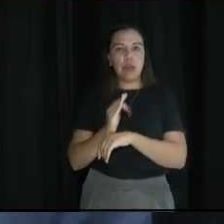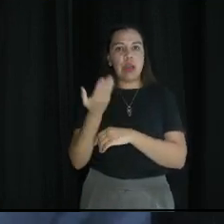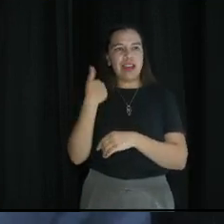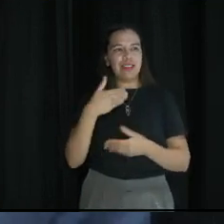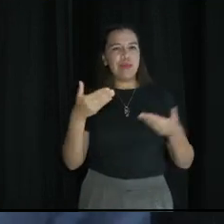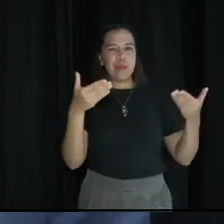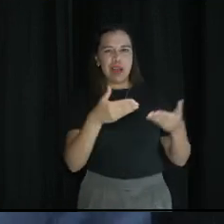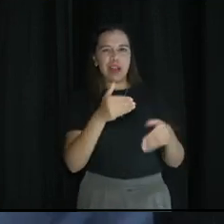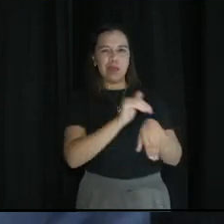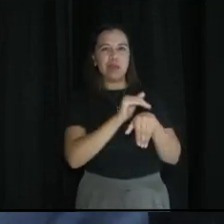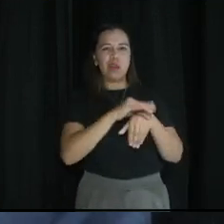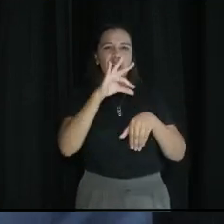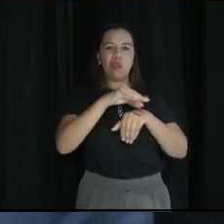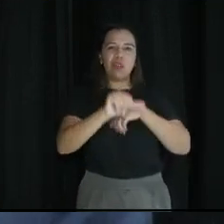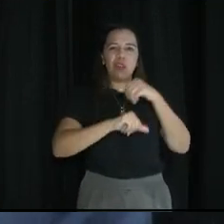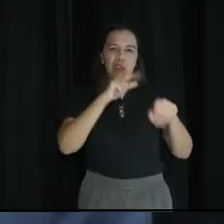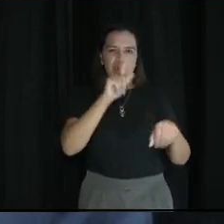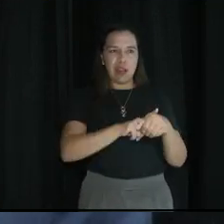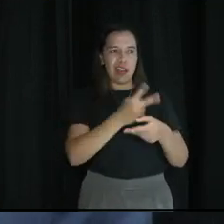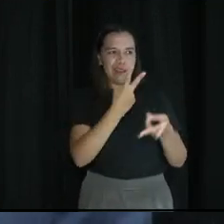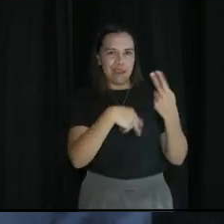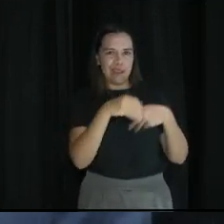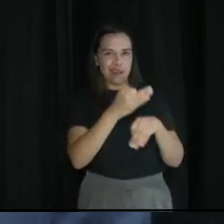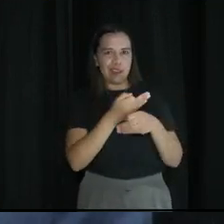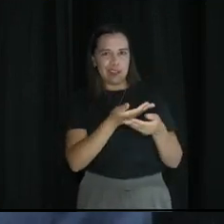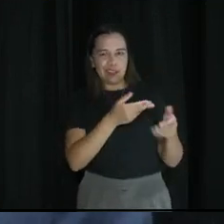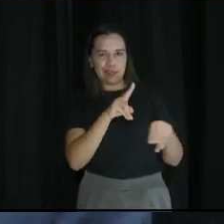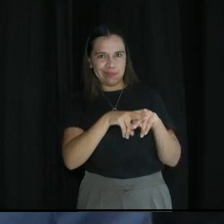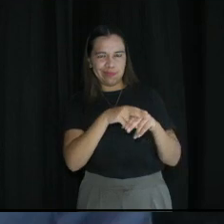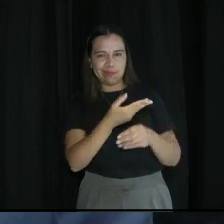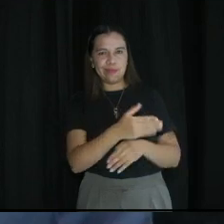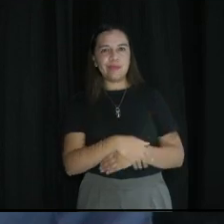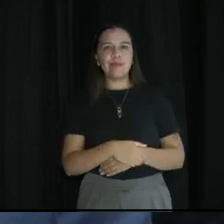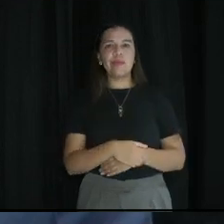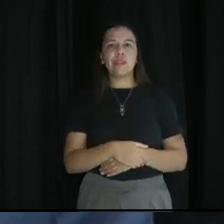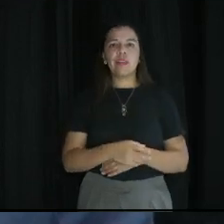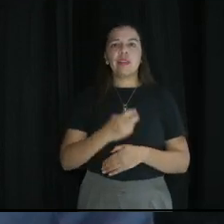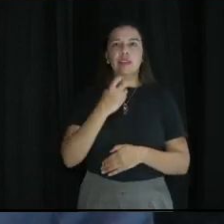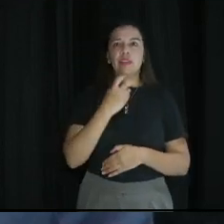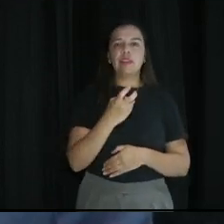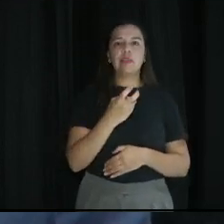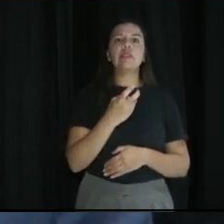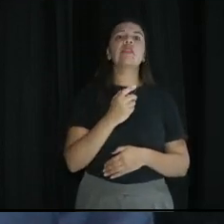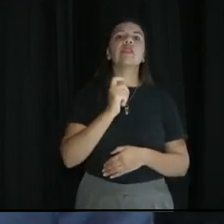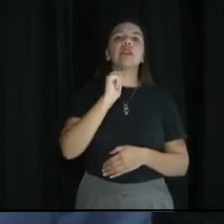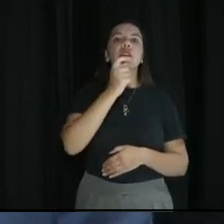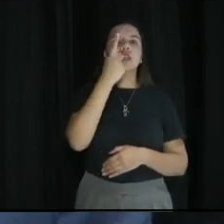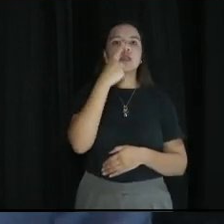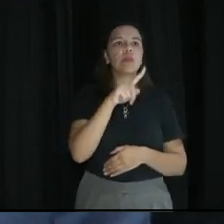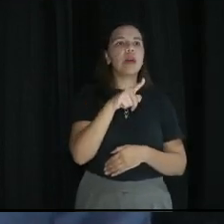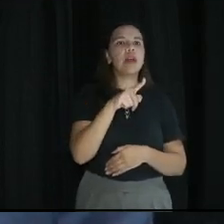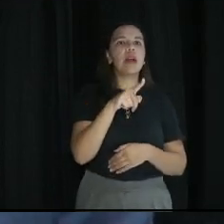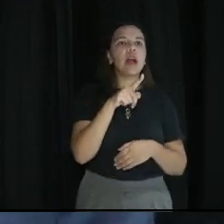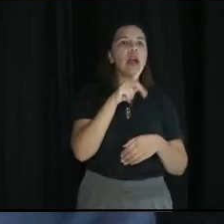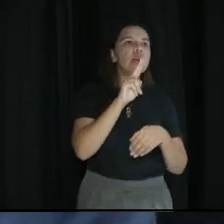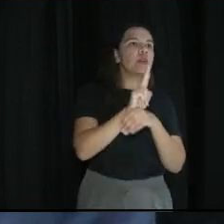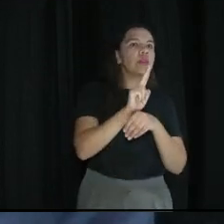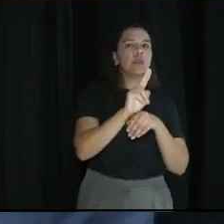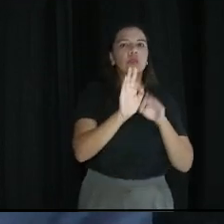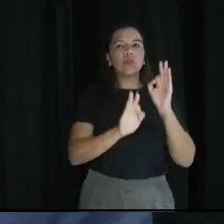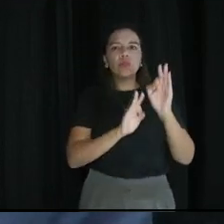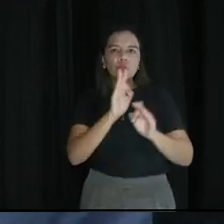que participa ahorita con nosotros en este tipo de operativos que llevamos a cabo y el tipo de